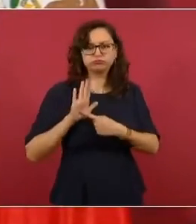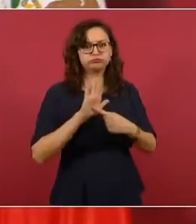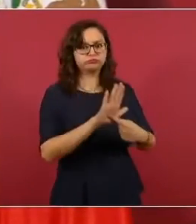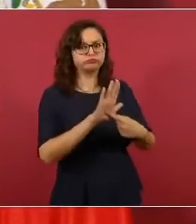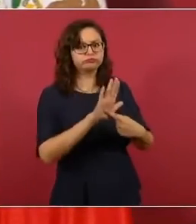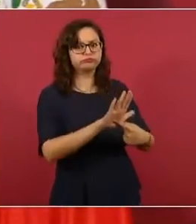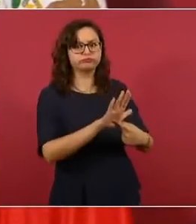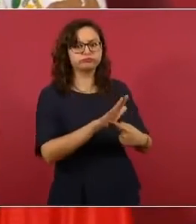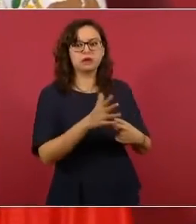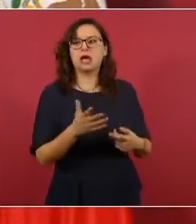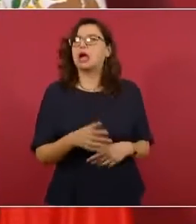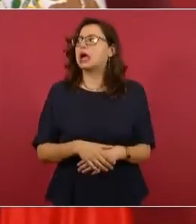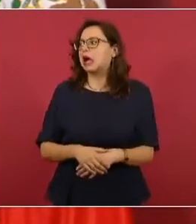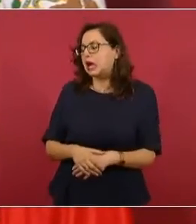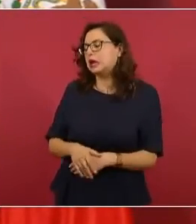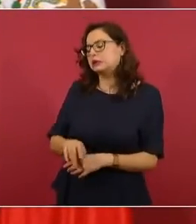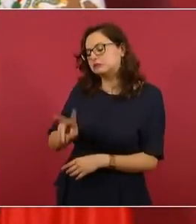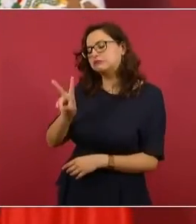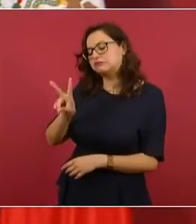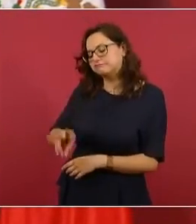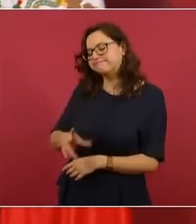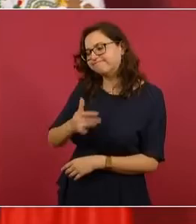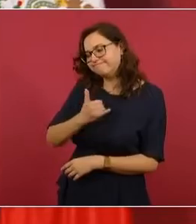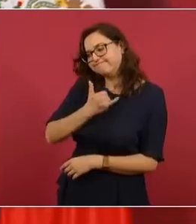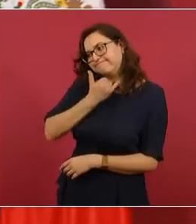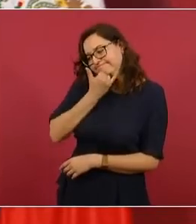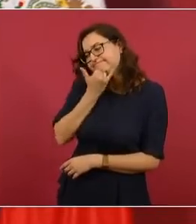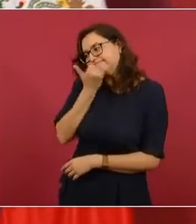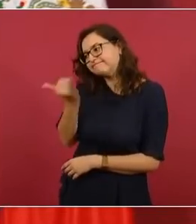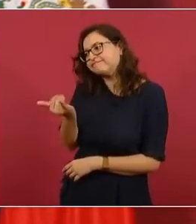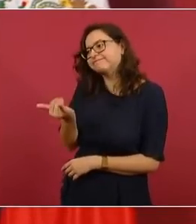de decir nos equivocamos